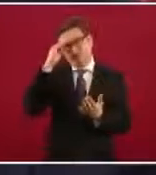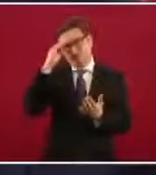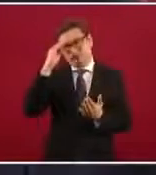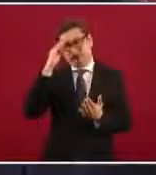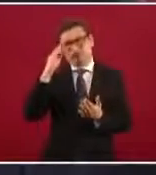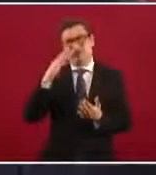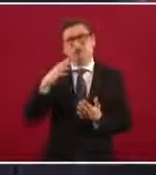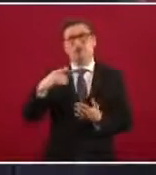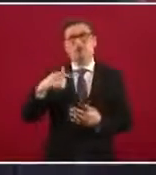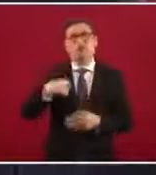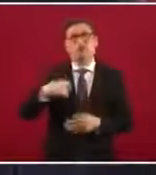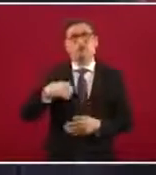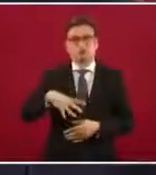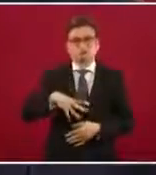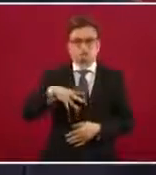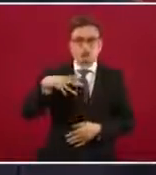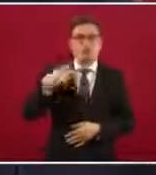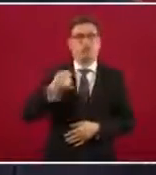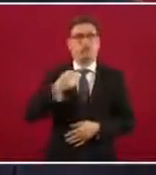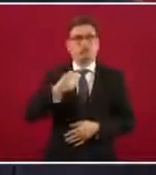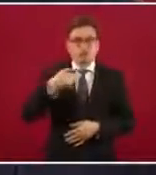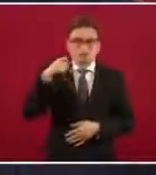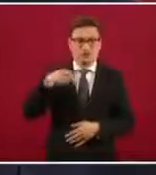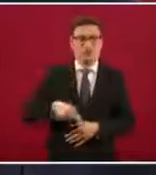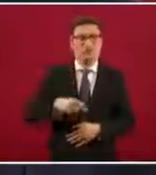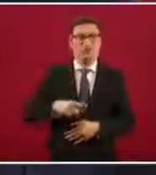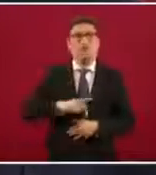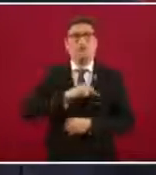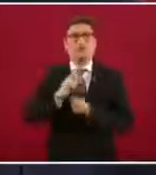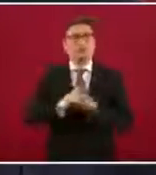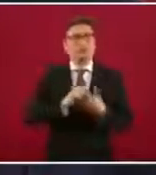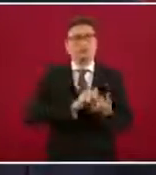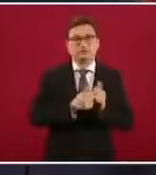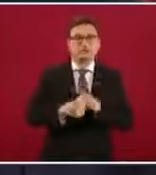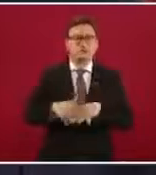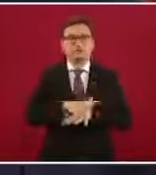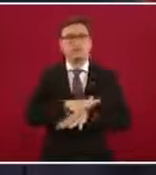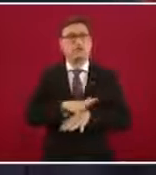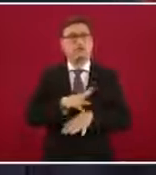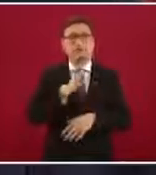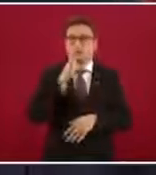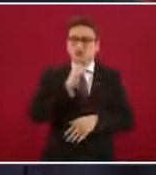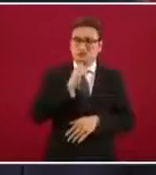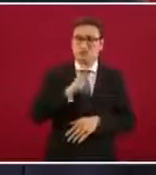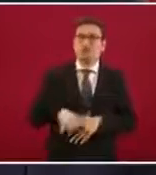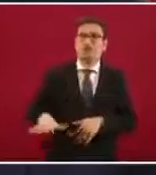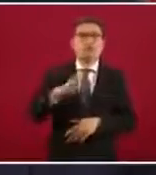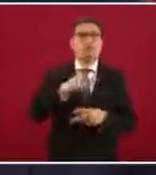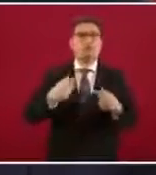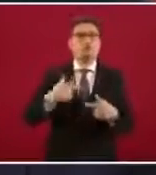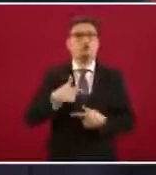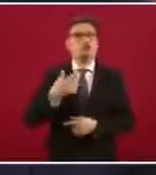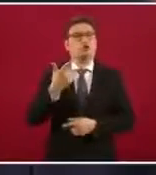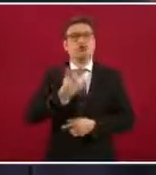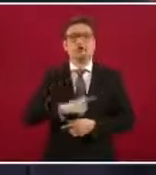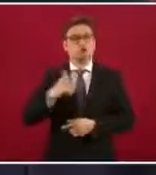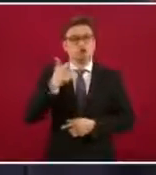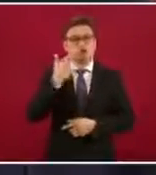intenté cambiar el país y no pude, no quiso la gente.